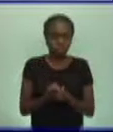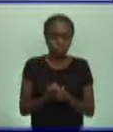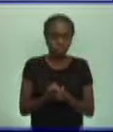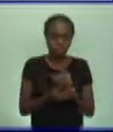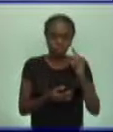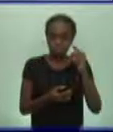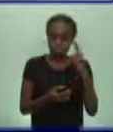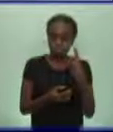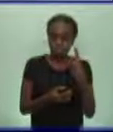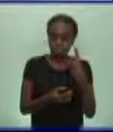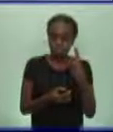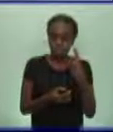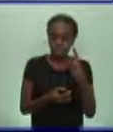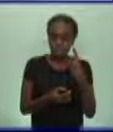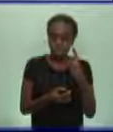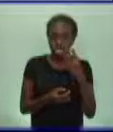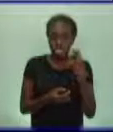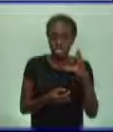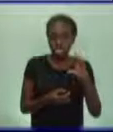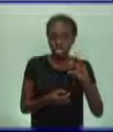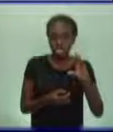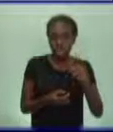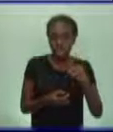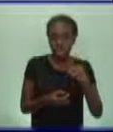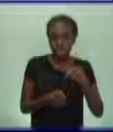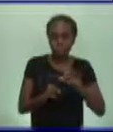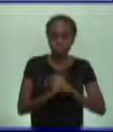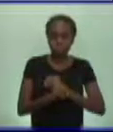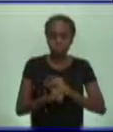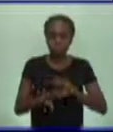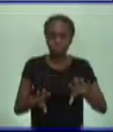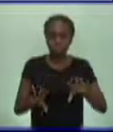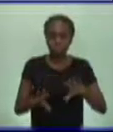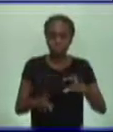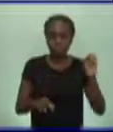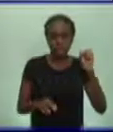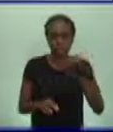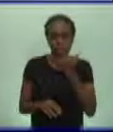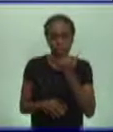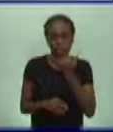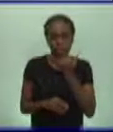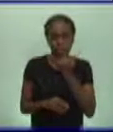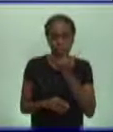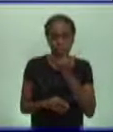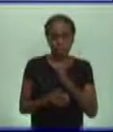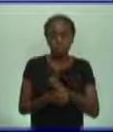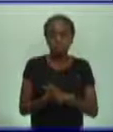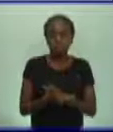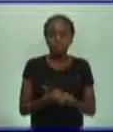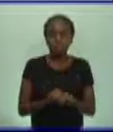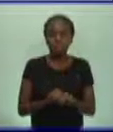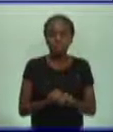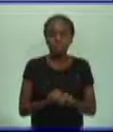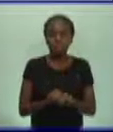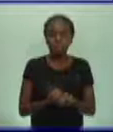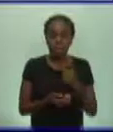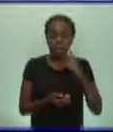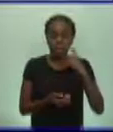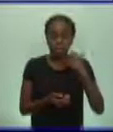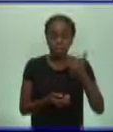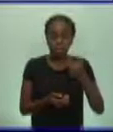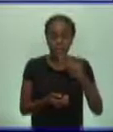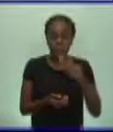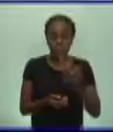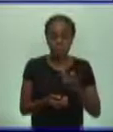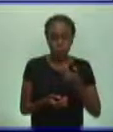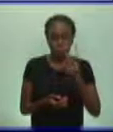primera, planteó que la naturaleza se había equivocado. Fíjense cómo él sacó sus